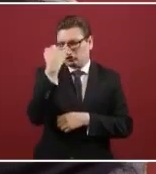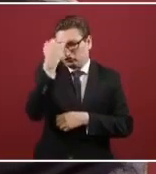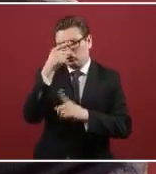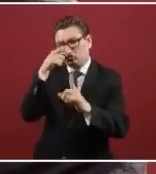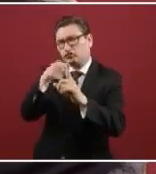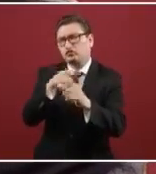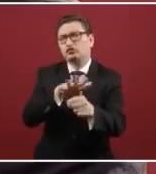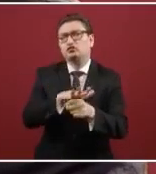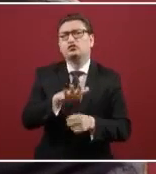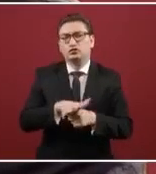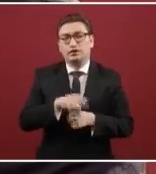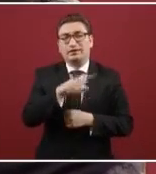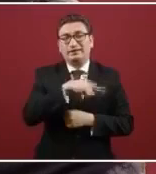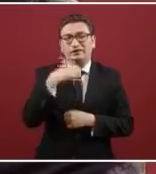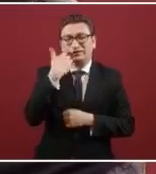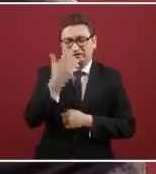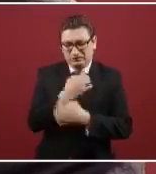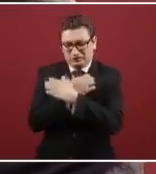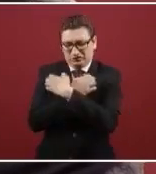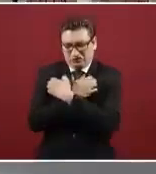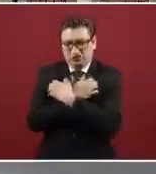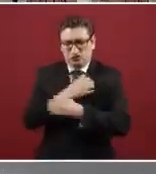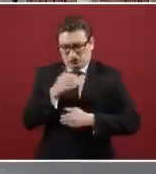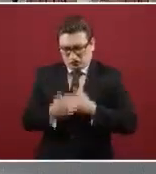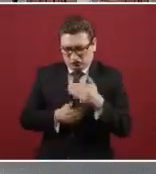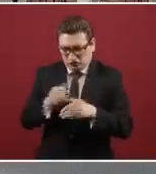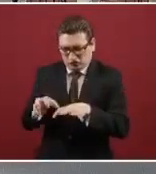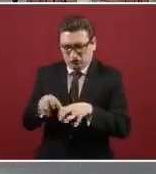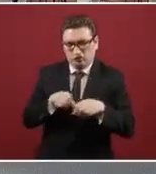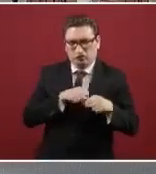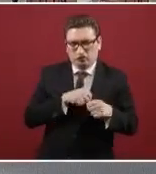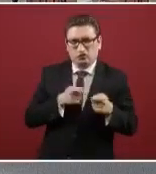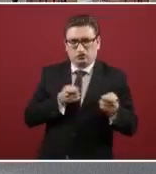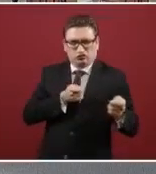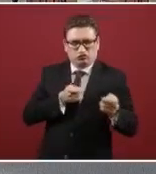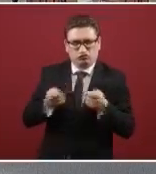avanzar en la privatización de la educación,